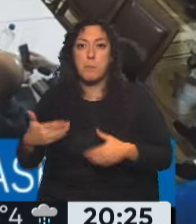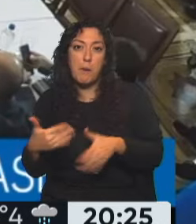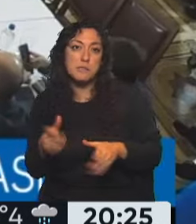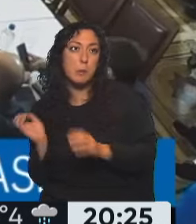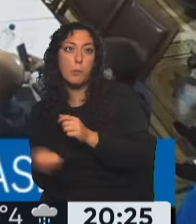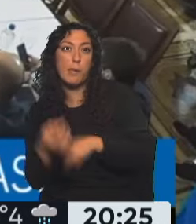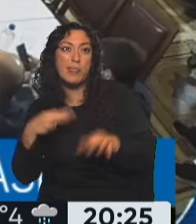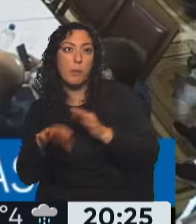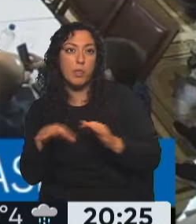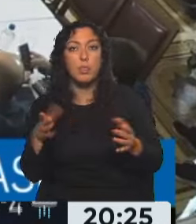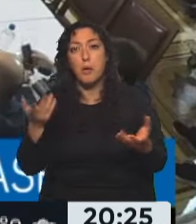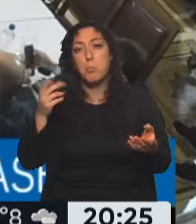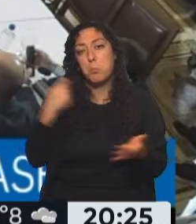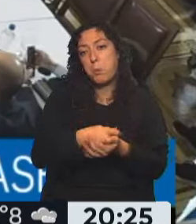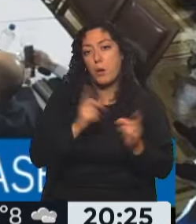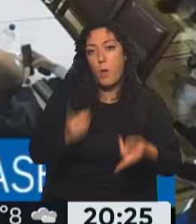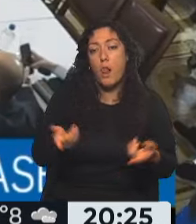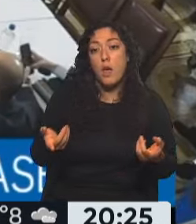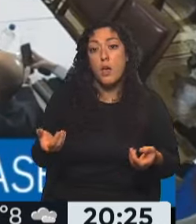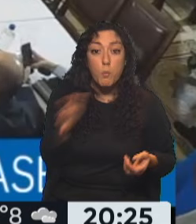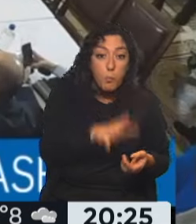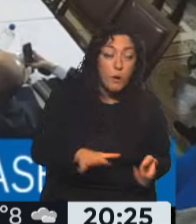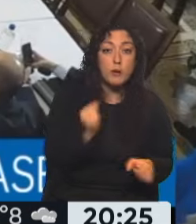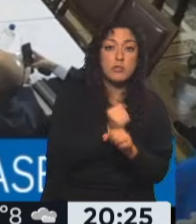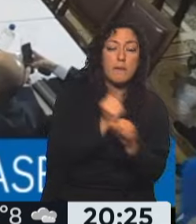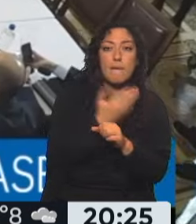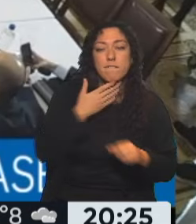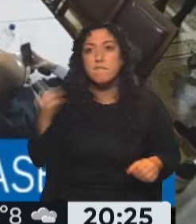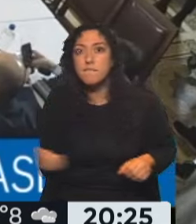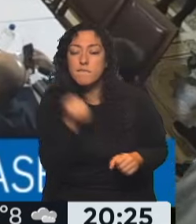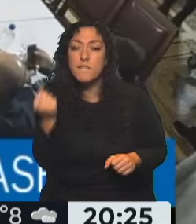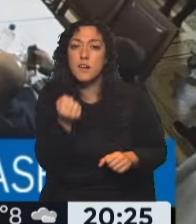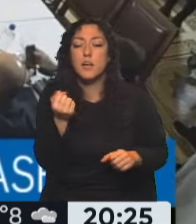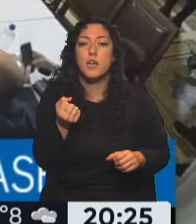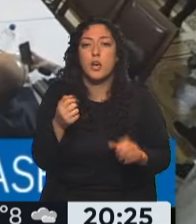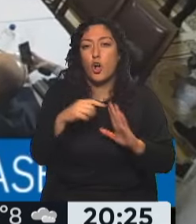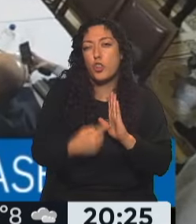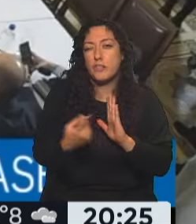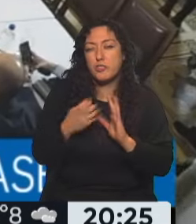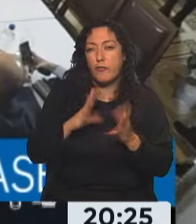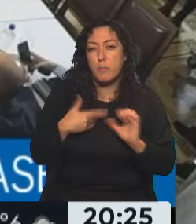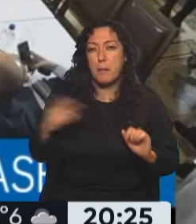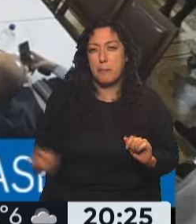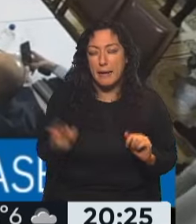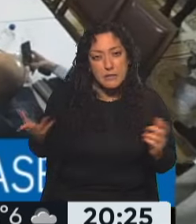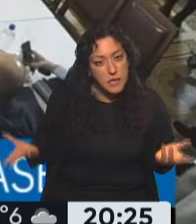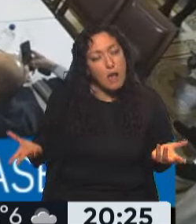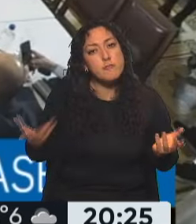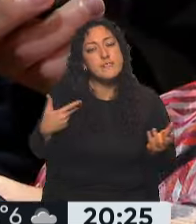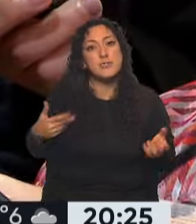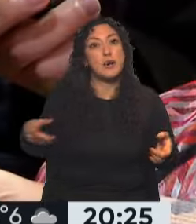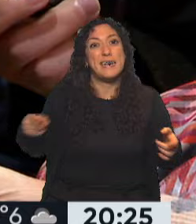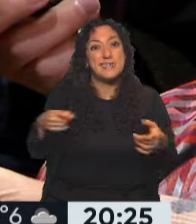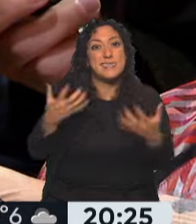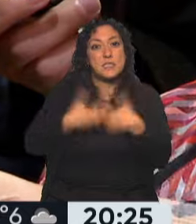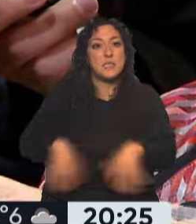un pueblo deseoso de poder trabajar en condiciones precarizadas. Entonces es el círculo perfecto.